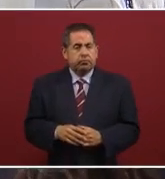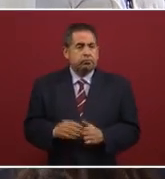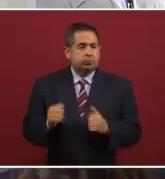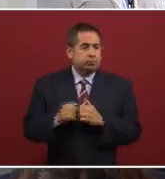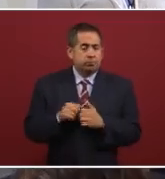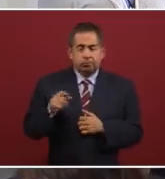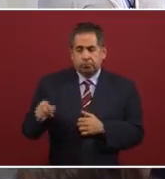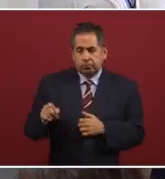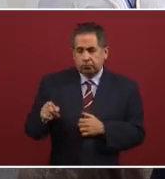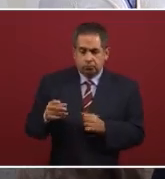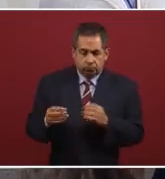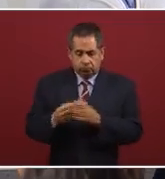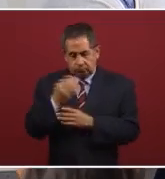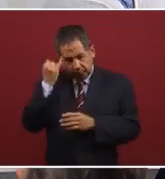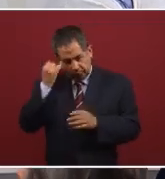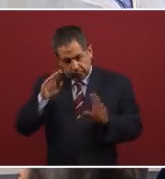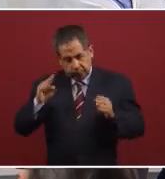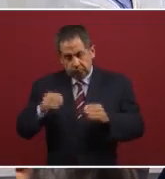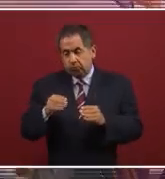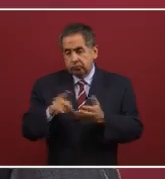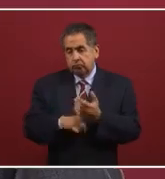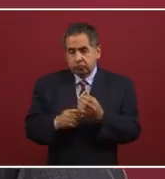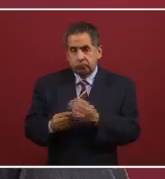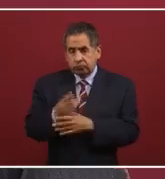con este nuevo enfoque